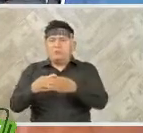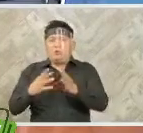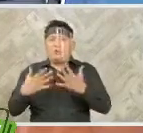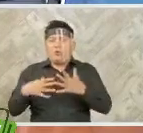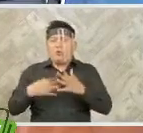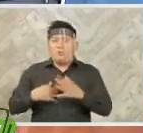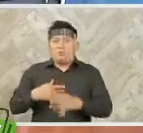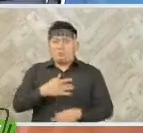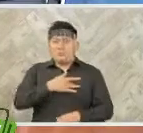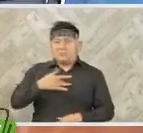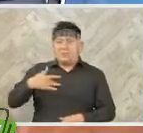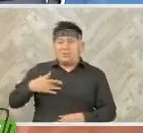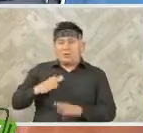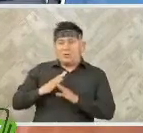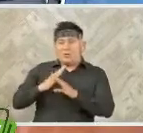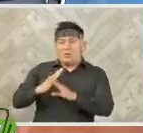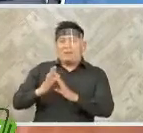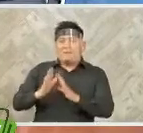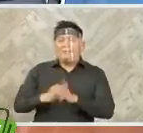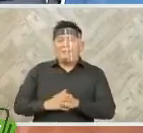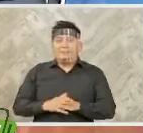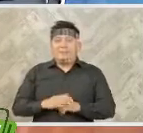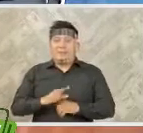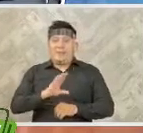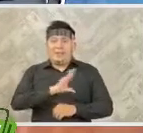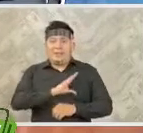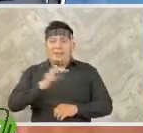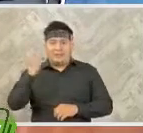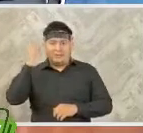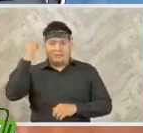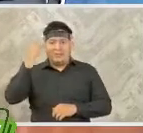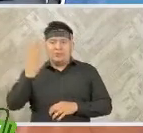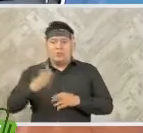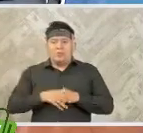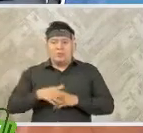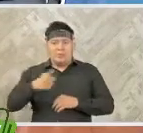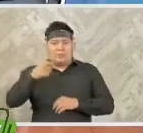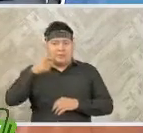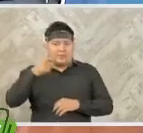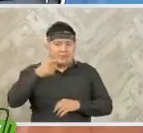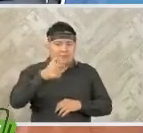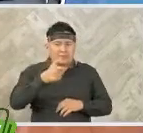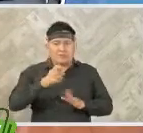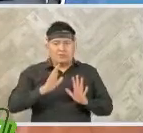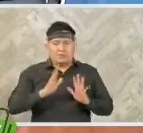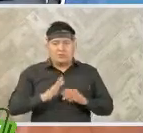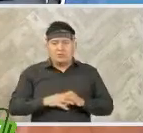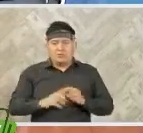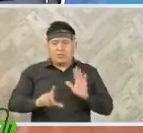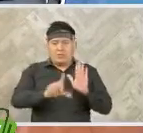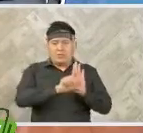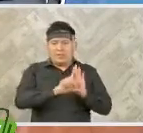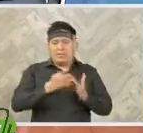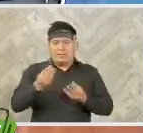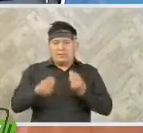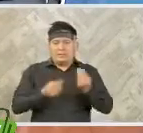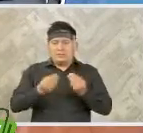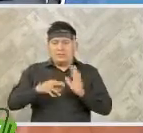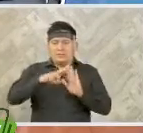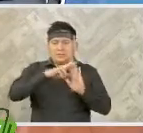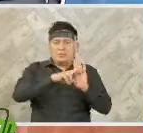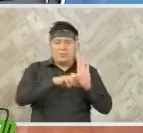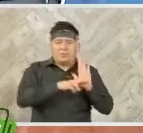proyecto también del señor alcalde, en donde no solo hacíamos la verificación, que de ley teníamos que hacer por norma, sino hacíamos